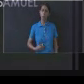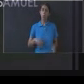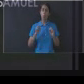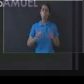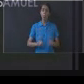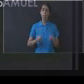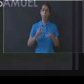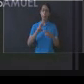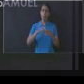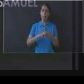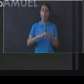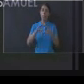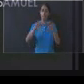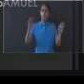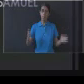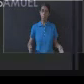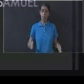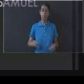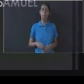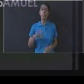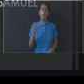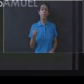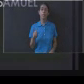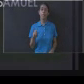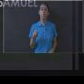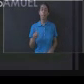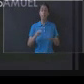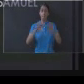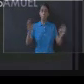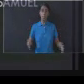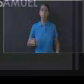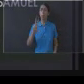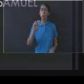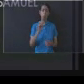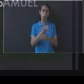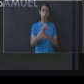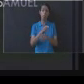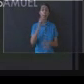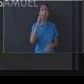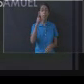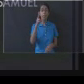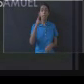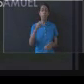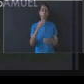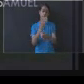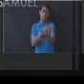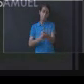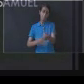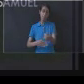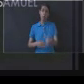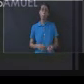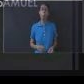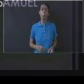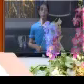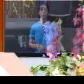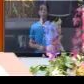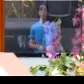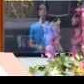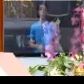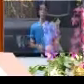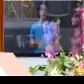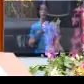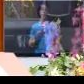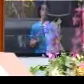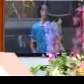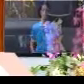Y que la mesa no deje de ver el defecto que le habían dado. Y sabe cuál es el otro deseo